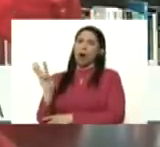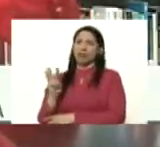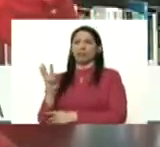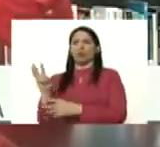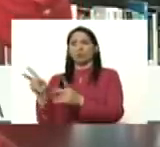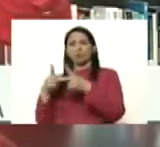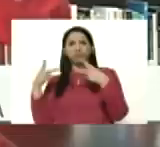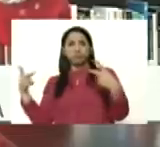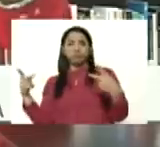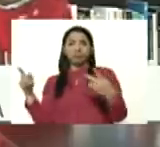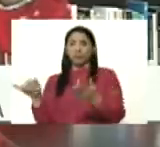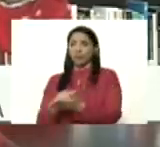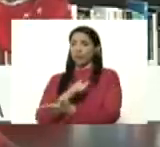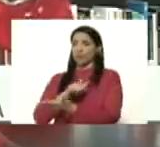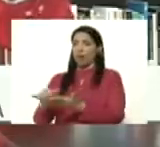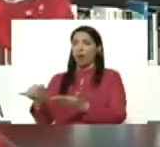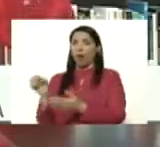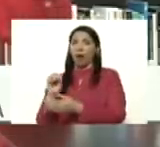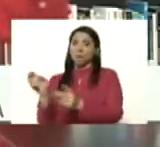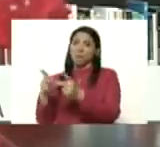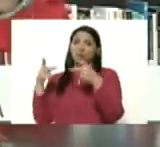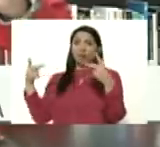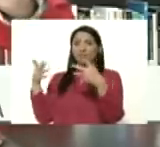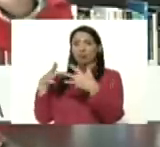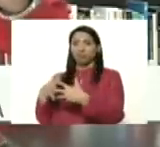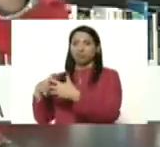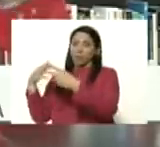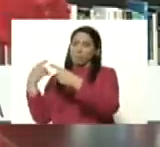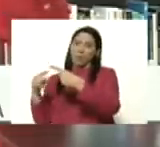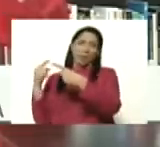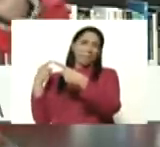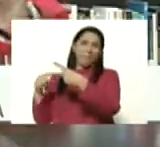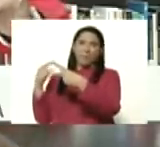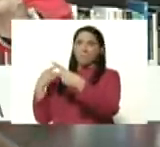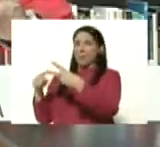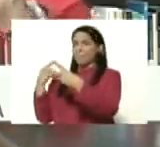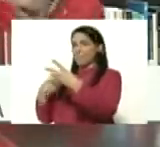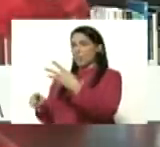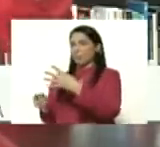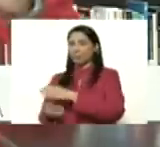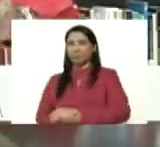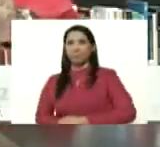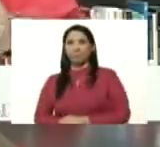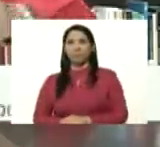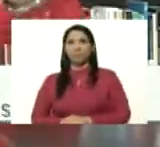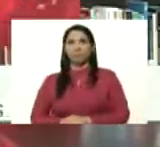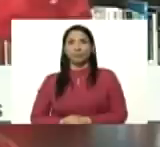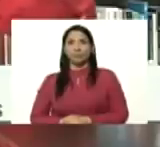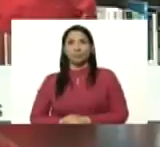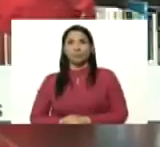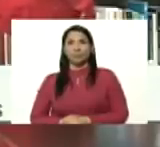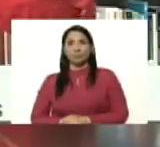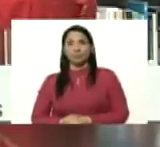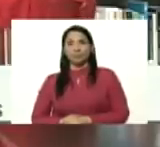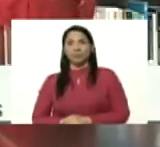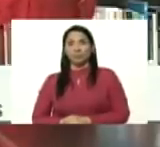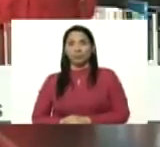Times, Miami Herald, AP, UP, EFE,